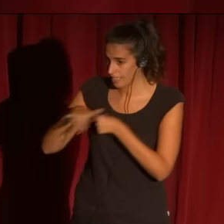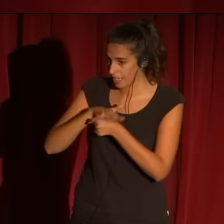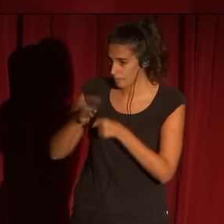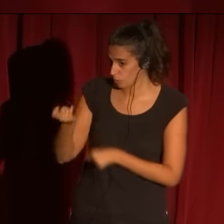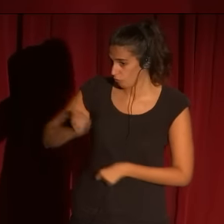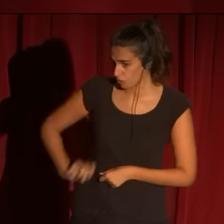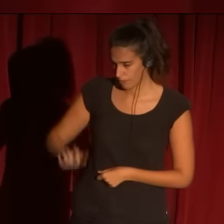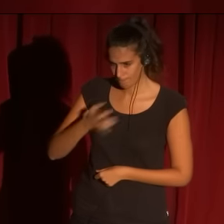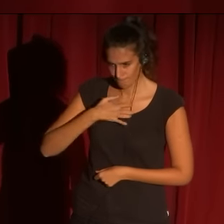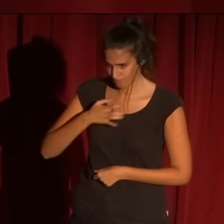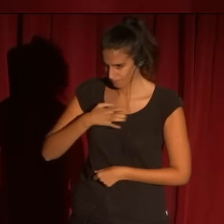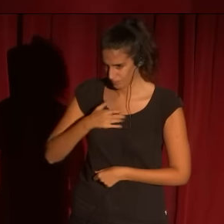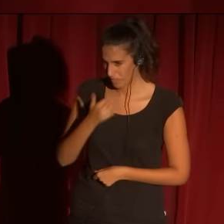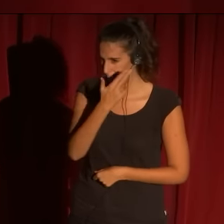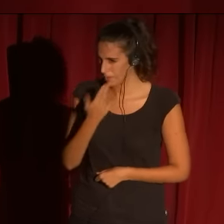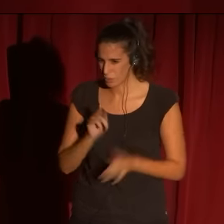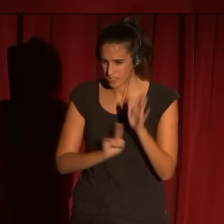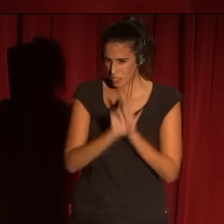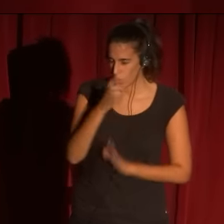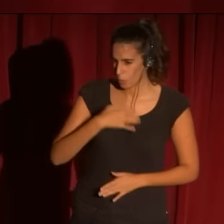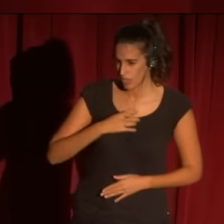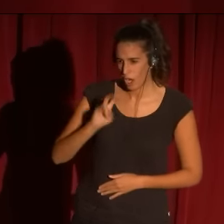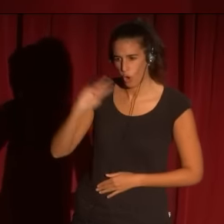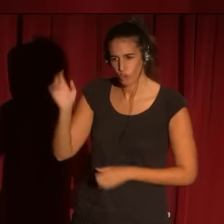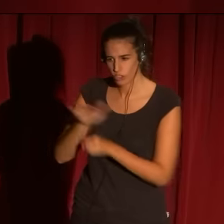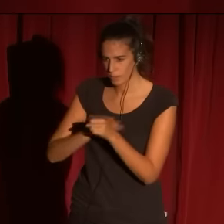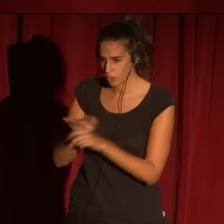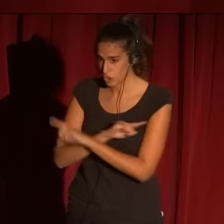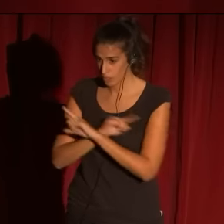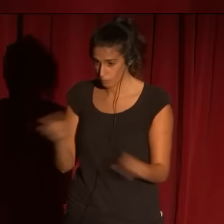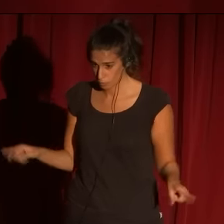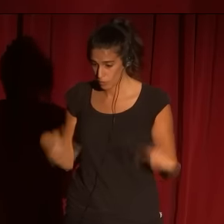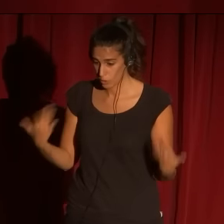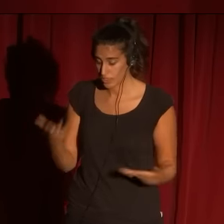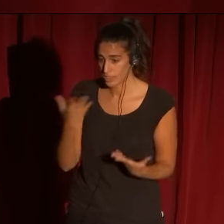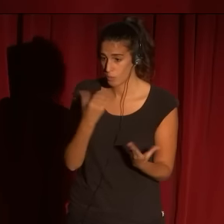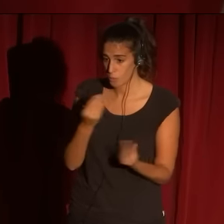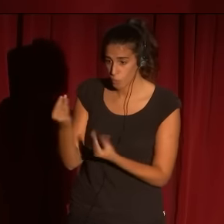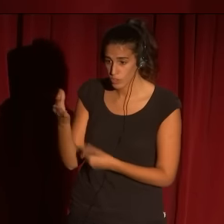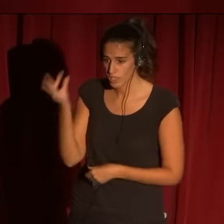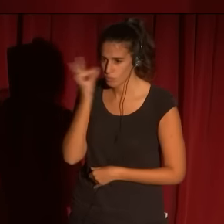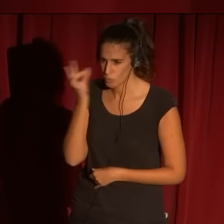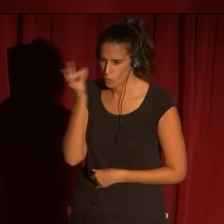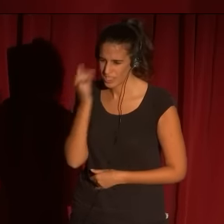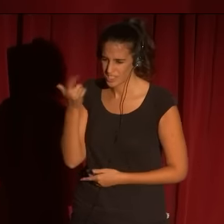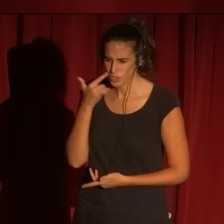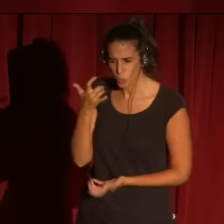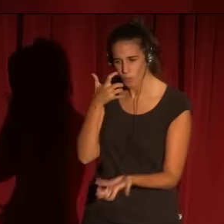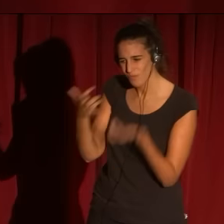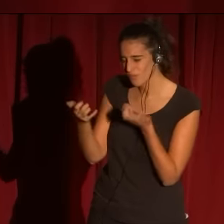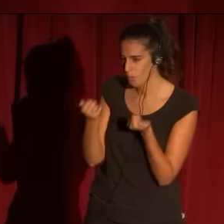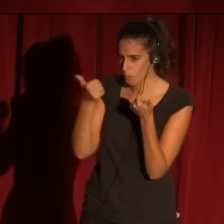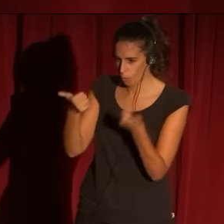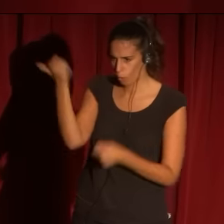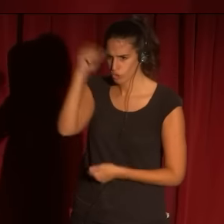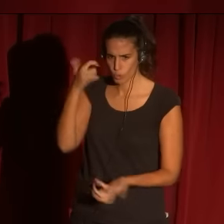profesional no solo en el mundo de la pintura sino en muchos otros algunas lo hicieron y las que lo hicieron han recibido también menos atención que muchos de sus